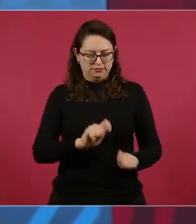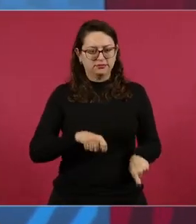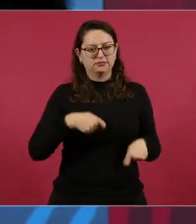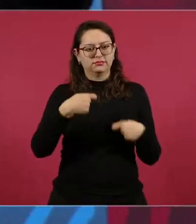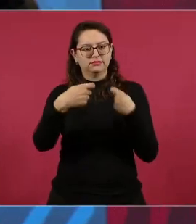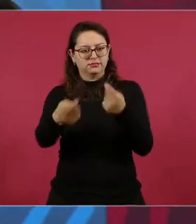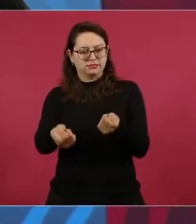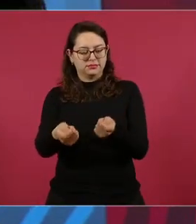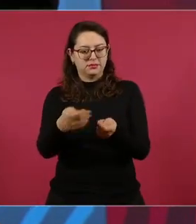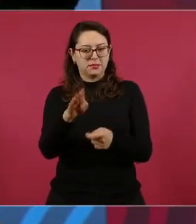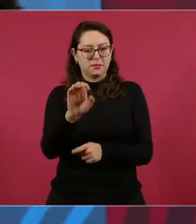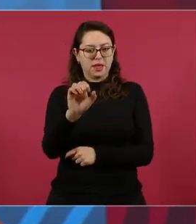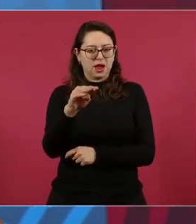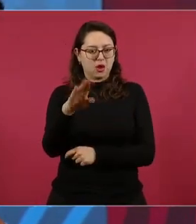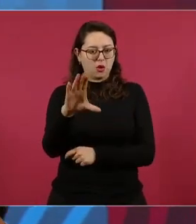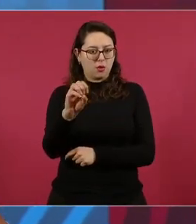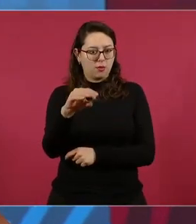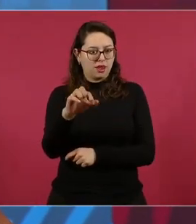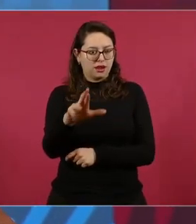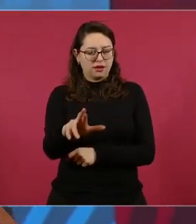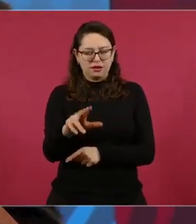Pero ya habían negociado también